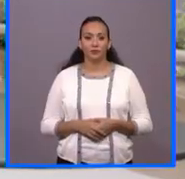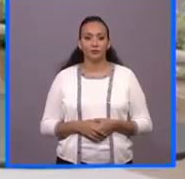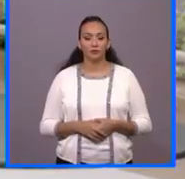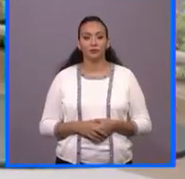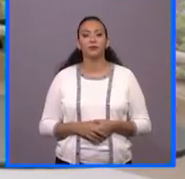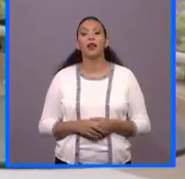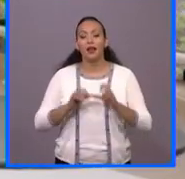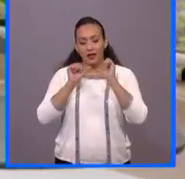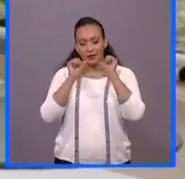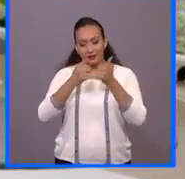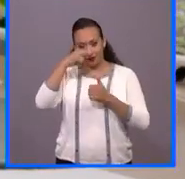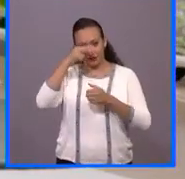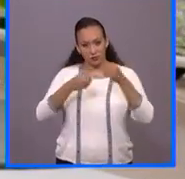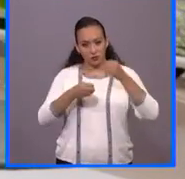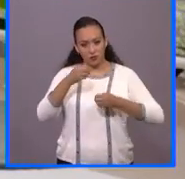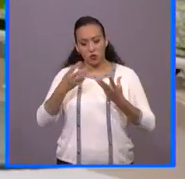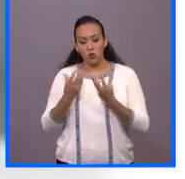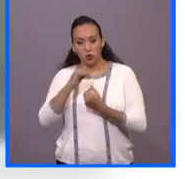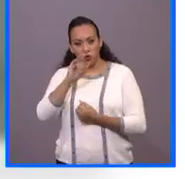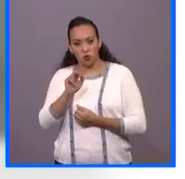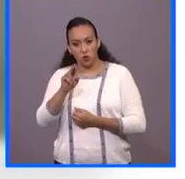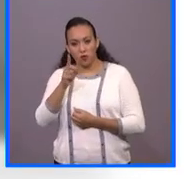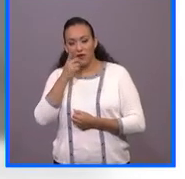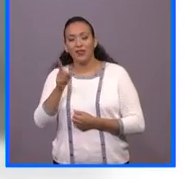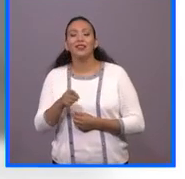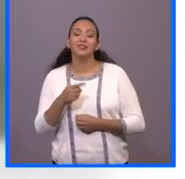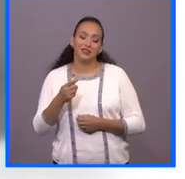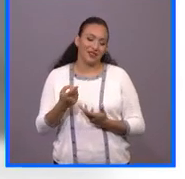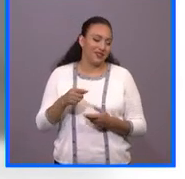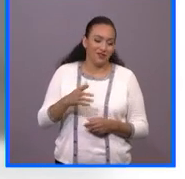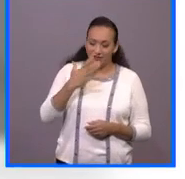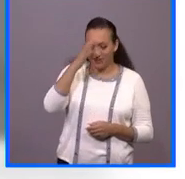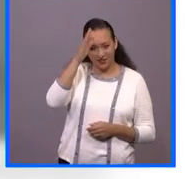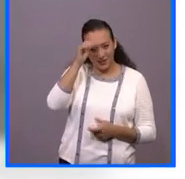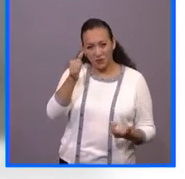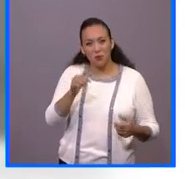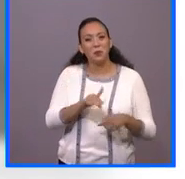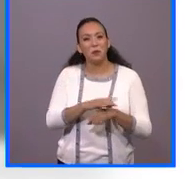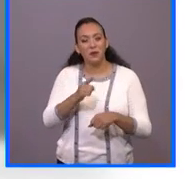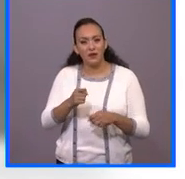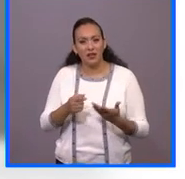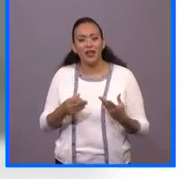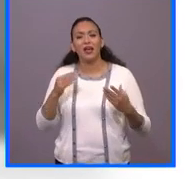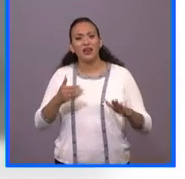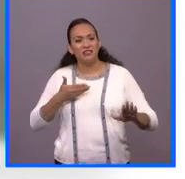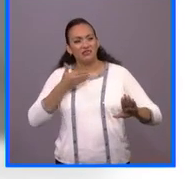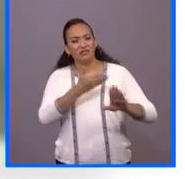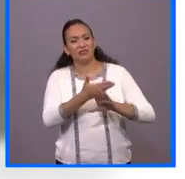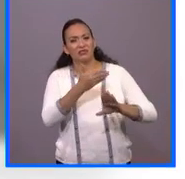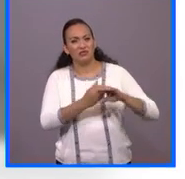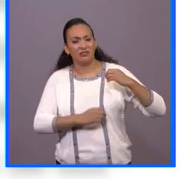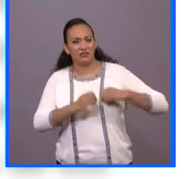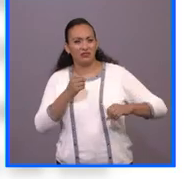La Asociación Mexicana de Juzgadoras y la JUFED manifestaron su indignación y condenaron los hechos de violencia contra integrantes del Poder